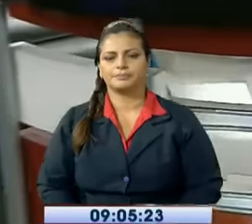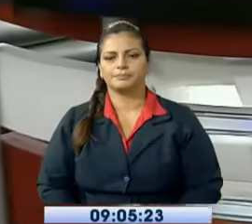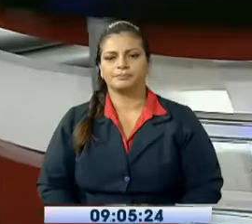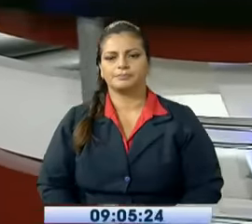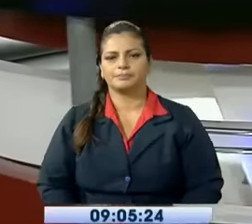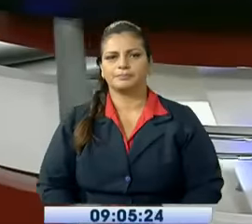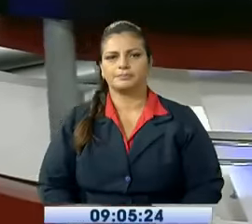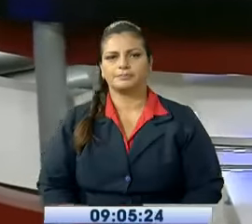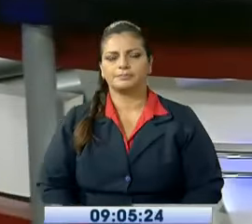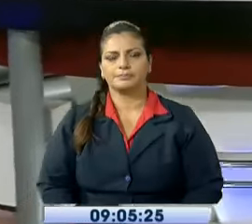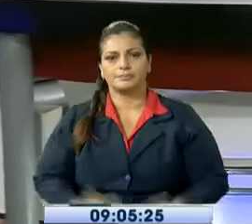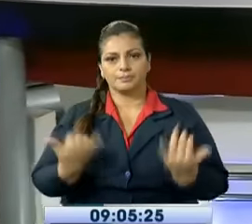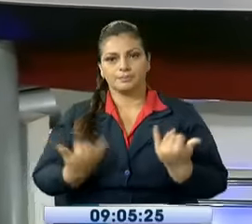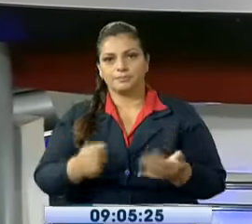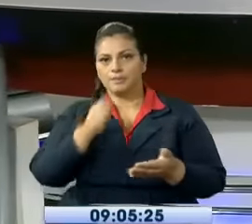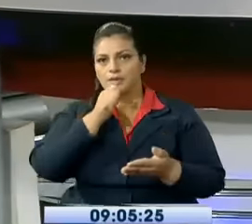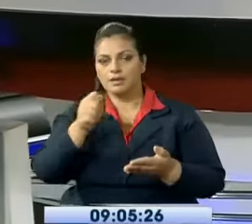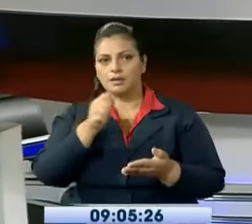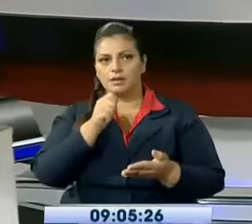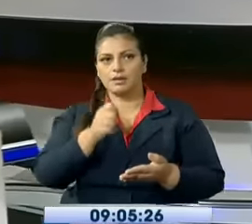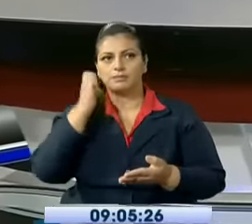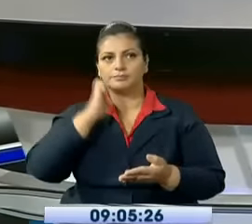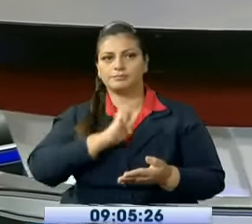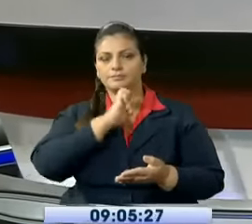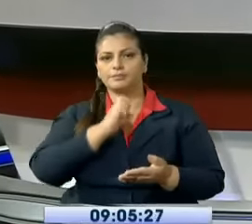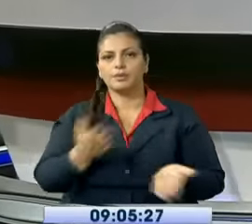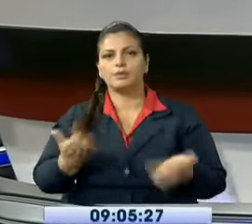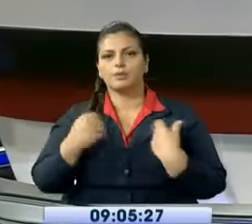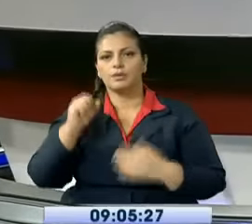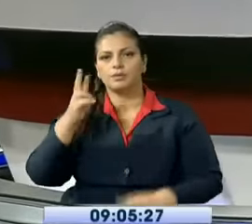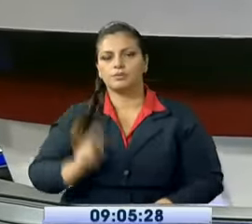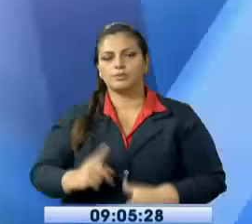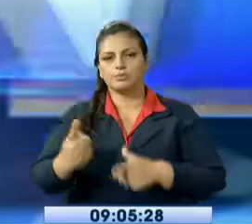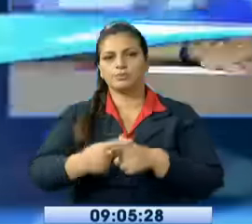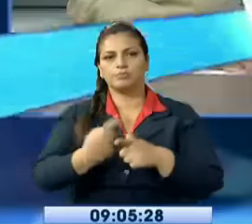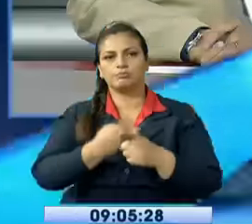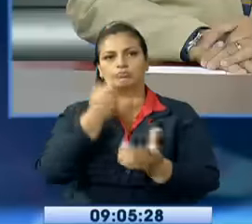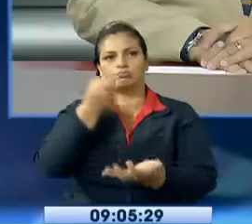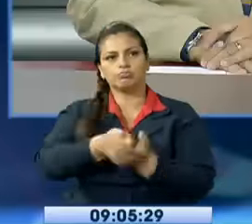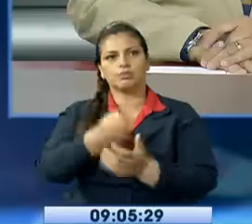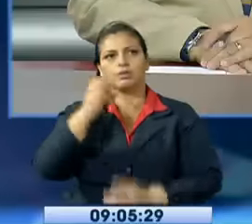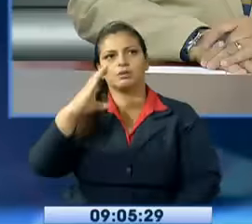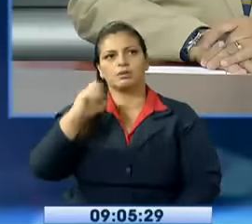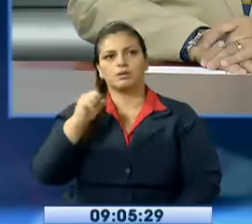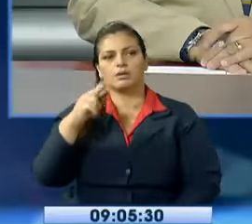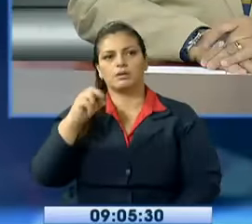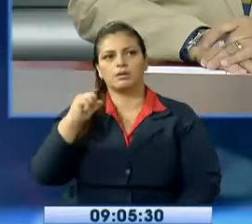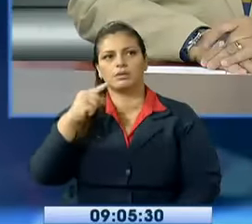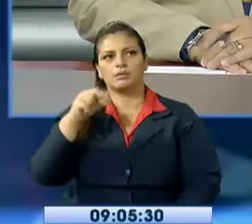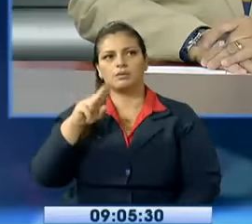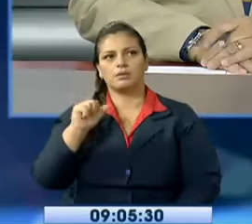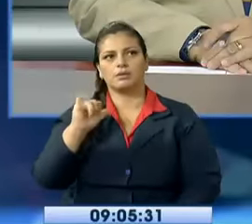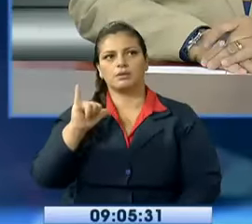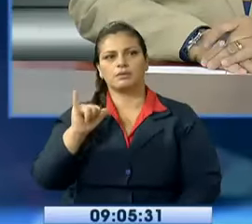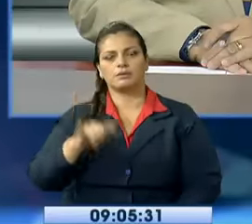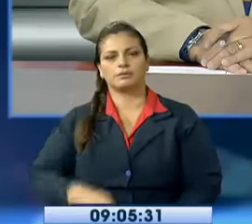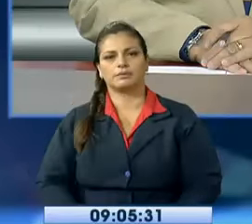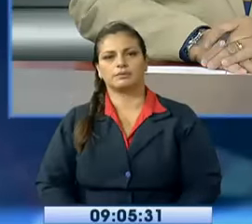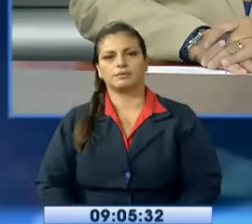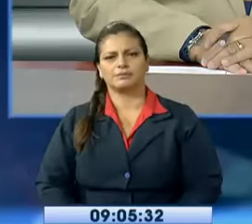Y bien, nos conectamos nuevamente con Enrique Muñoz al sur de la ciudad, en el mercado Caraguay. Enrique, adelante. ¿Qué pasó con los